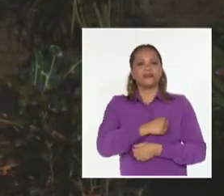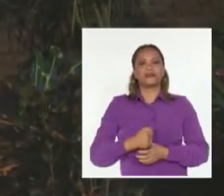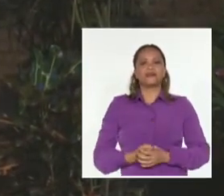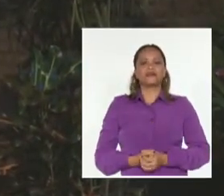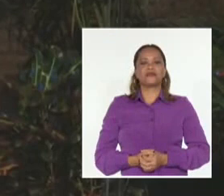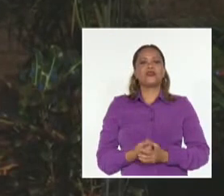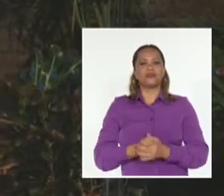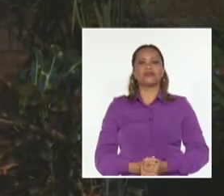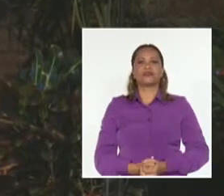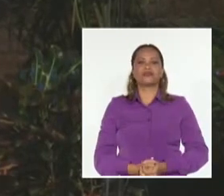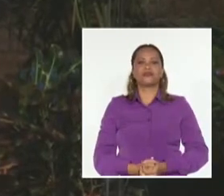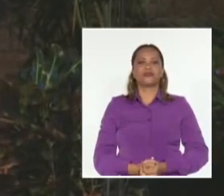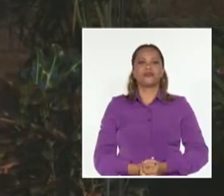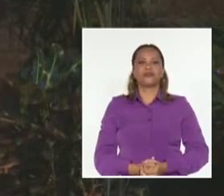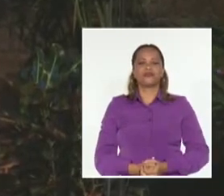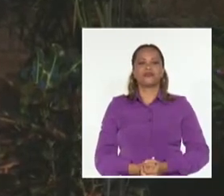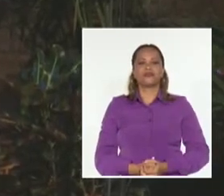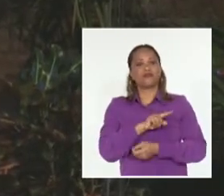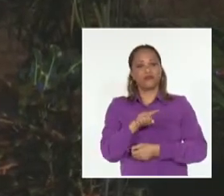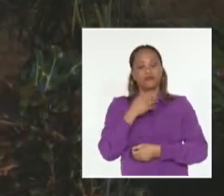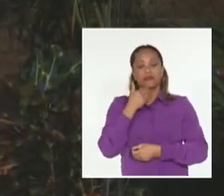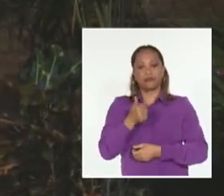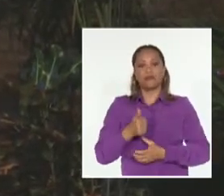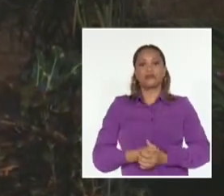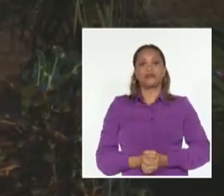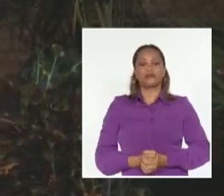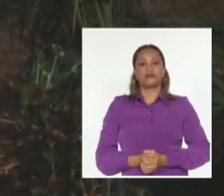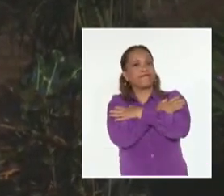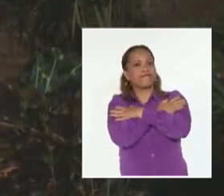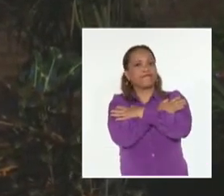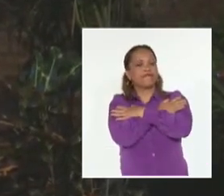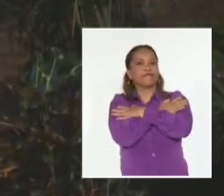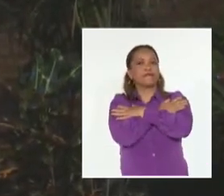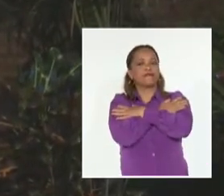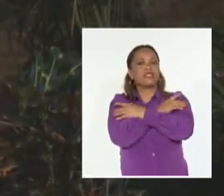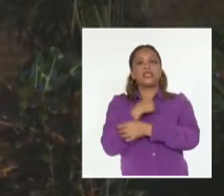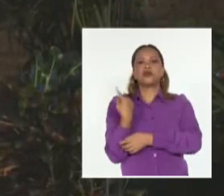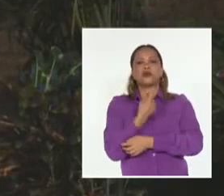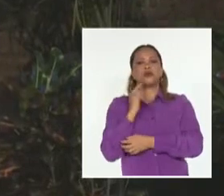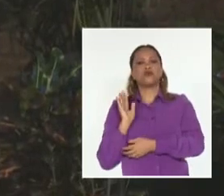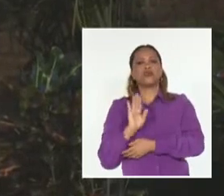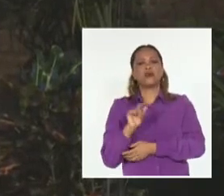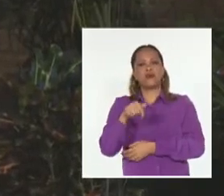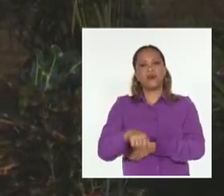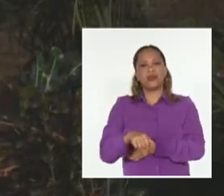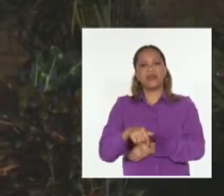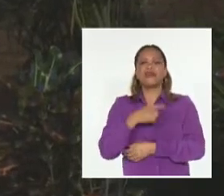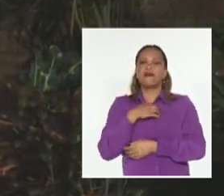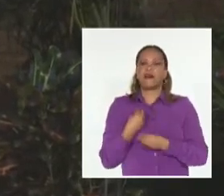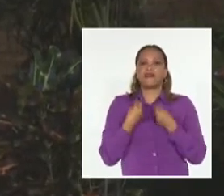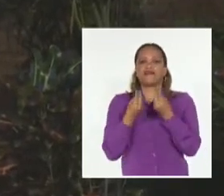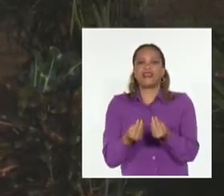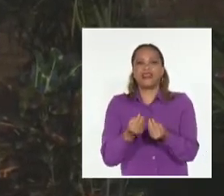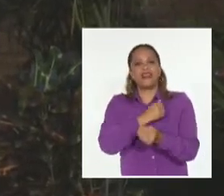han brindado apoyo, nos han brindado solidaridad. Ustedes nos han abrazado y nosotros venimos aquí hoy a darles amor,